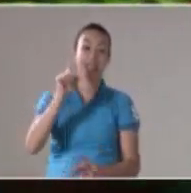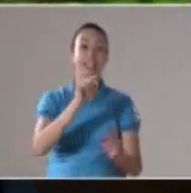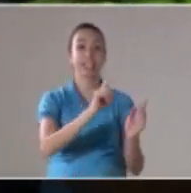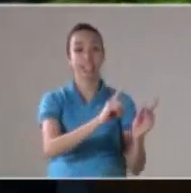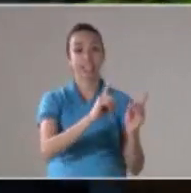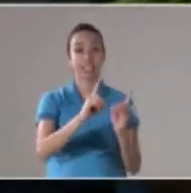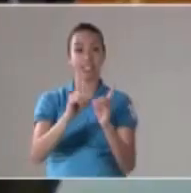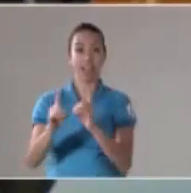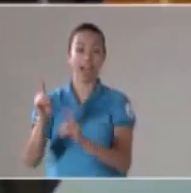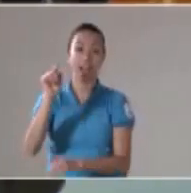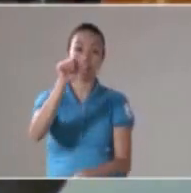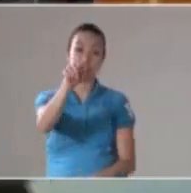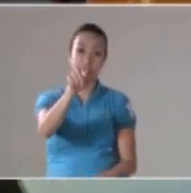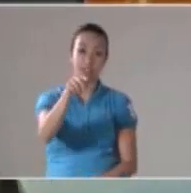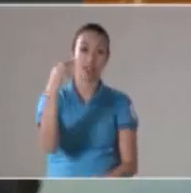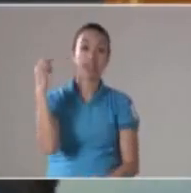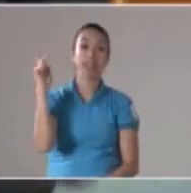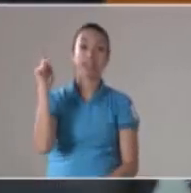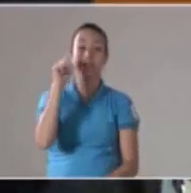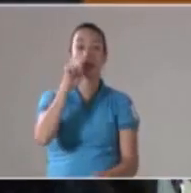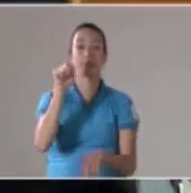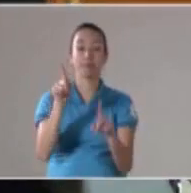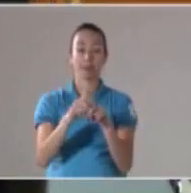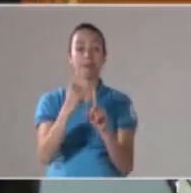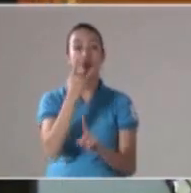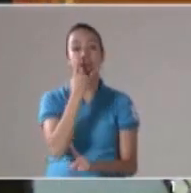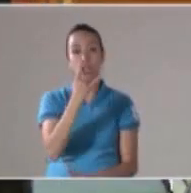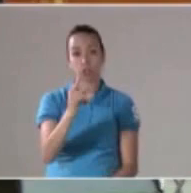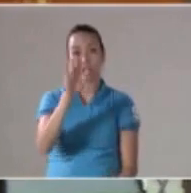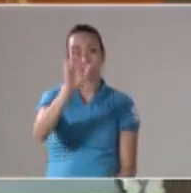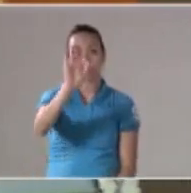Para proteger su nombre te perdona tu iniquidad.